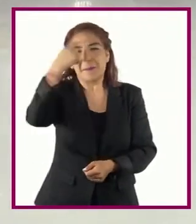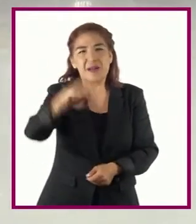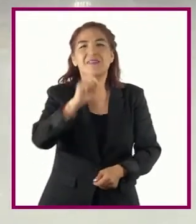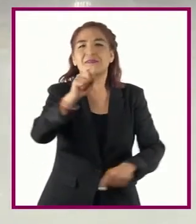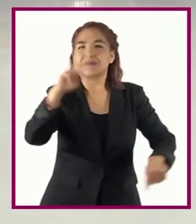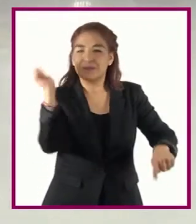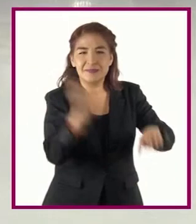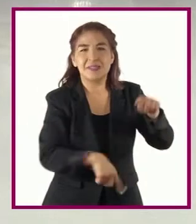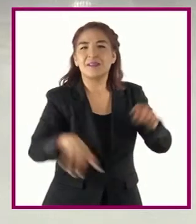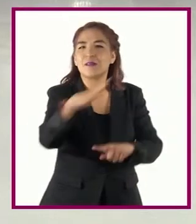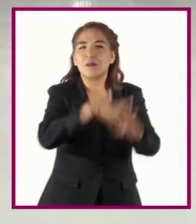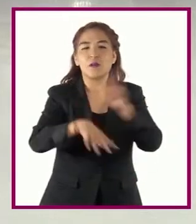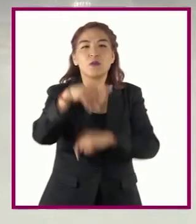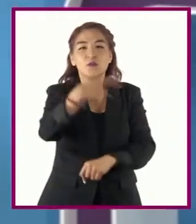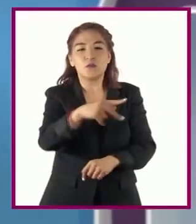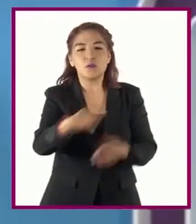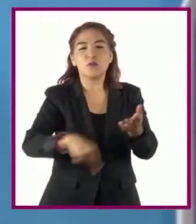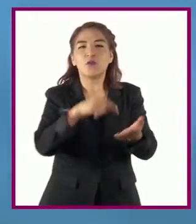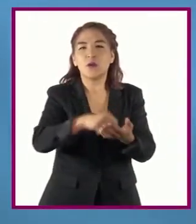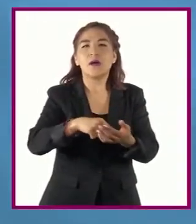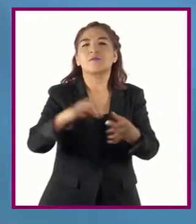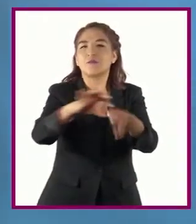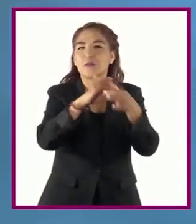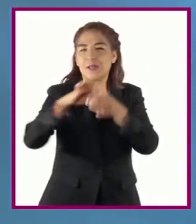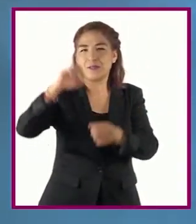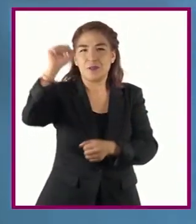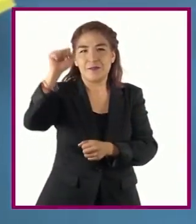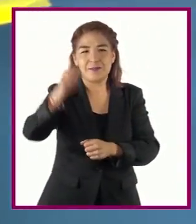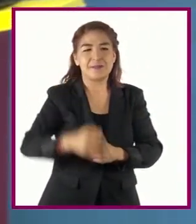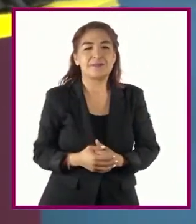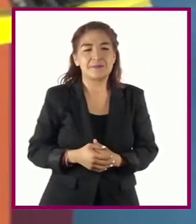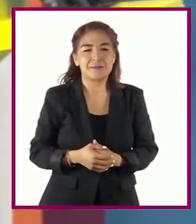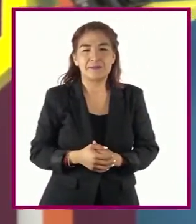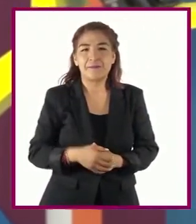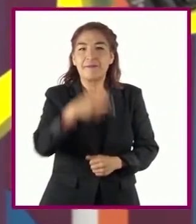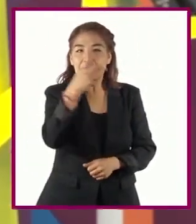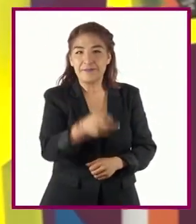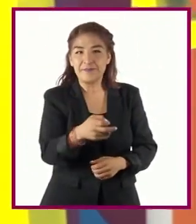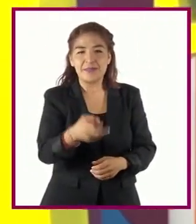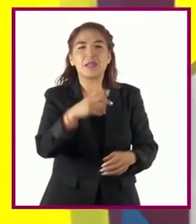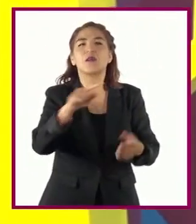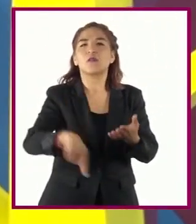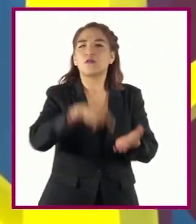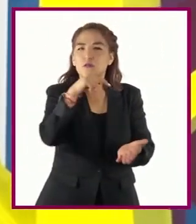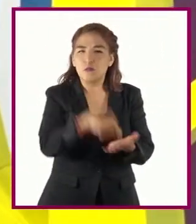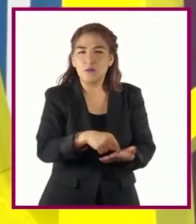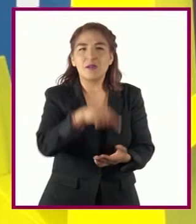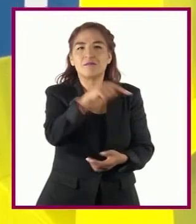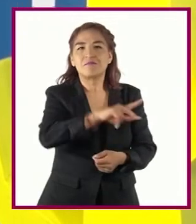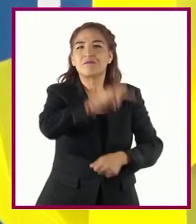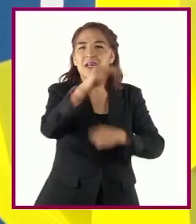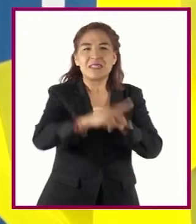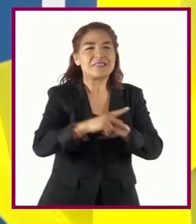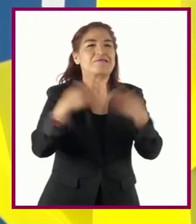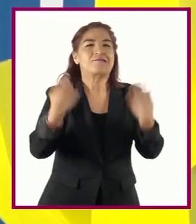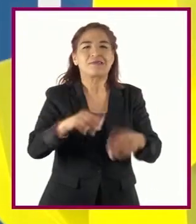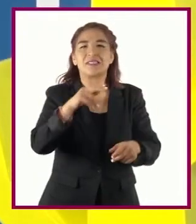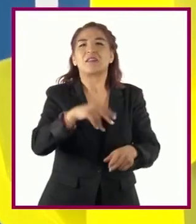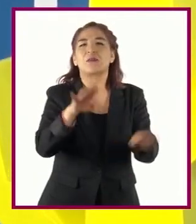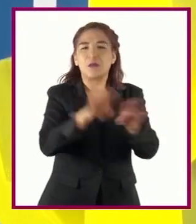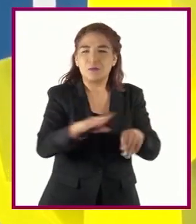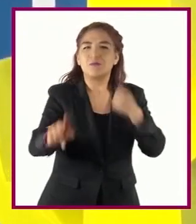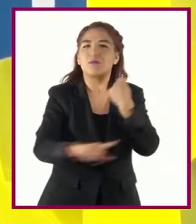la influencia soviética en la región. A partir de este momento, el país se sumió en una guerra civil